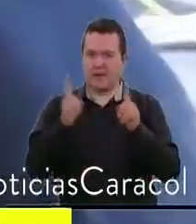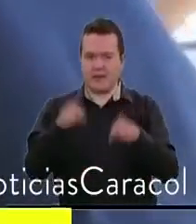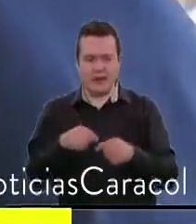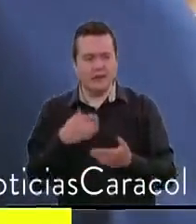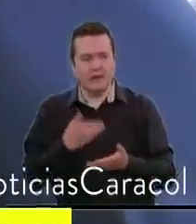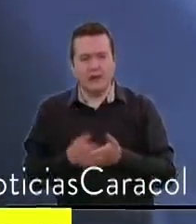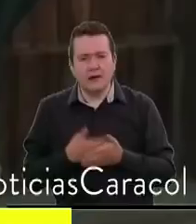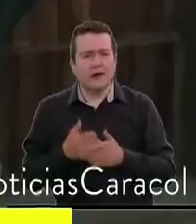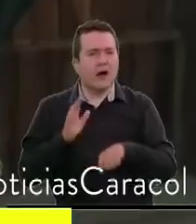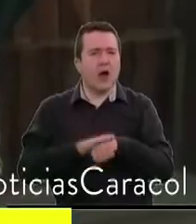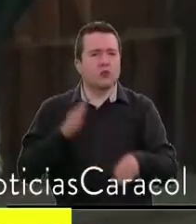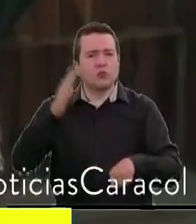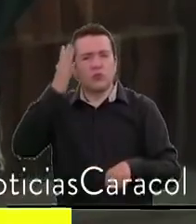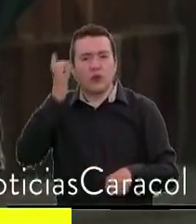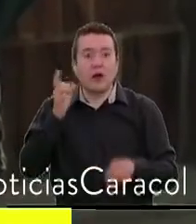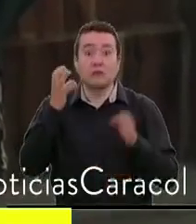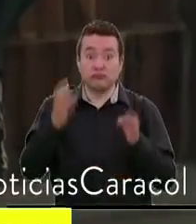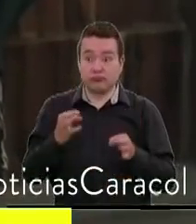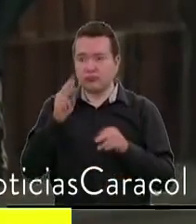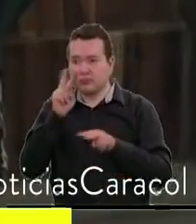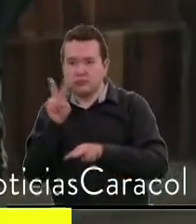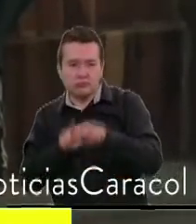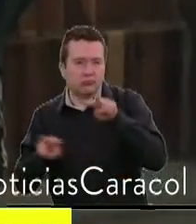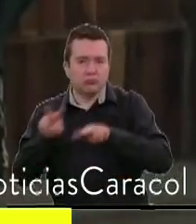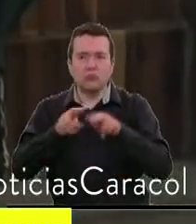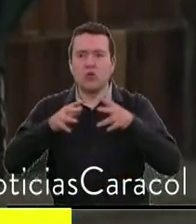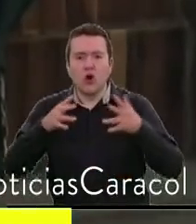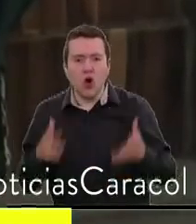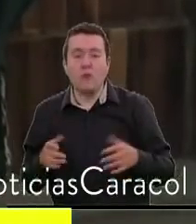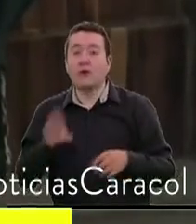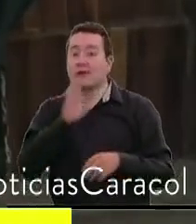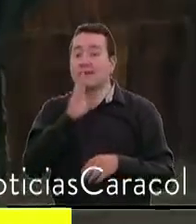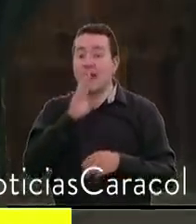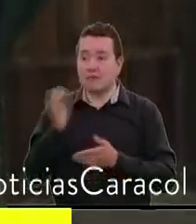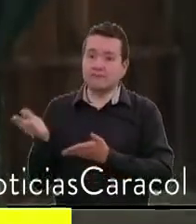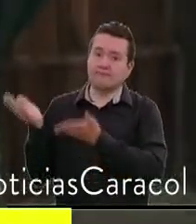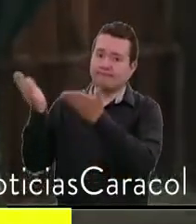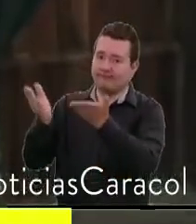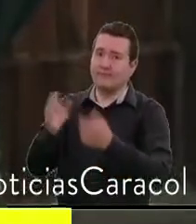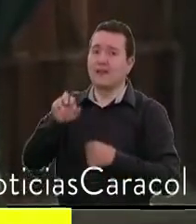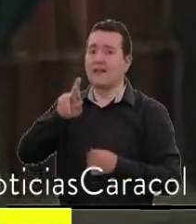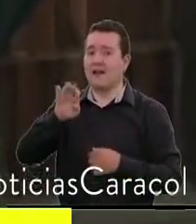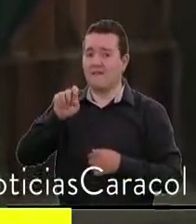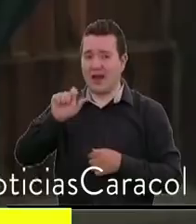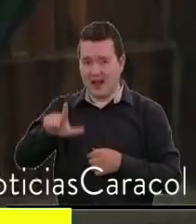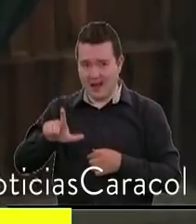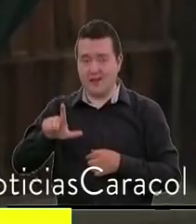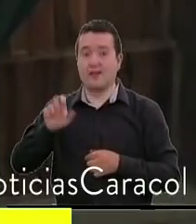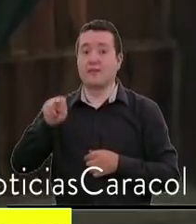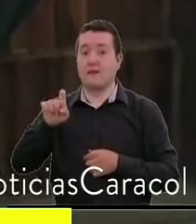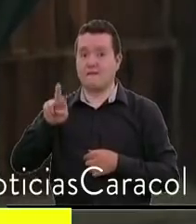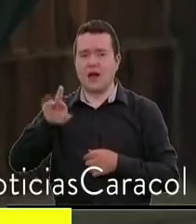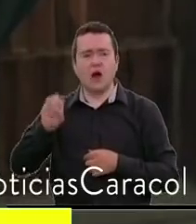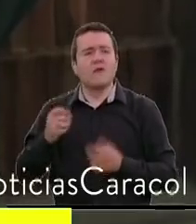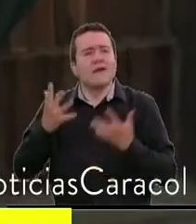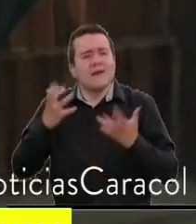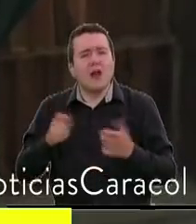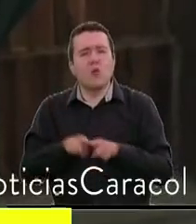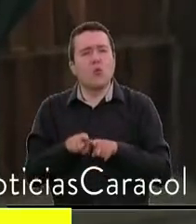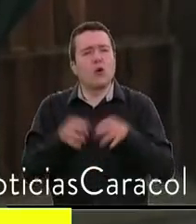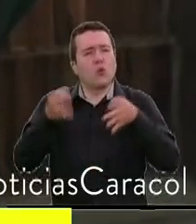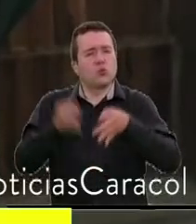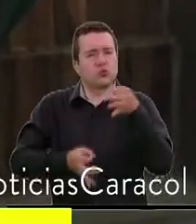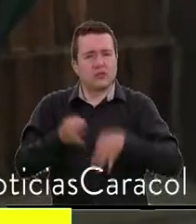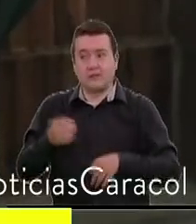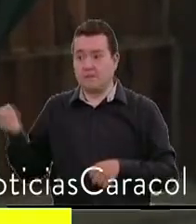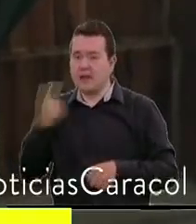espera darle santa sepultura a dos de sus familiares es Rafael Navarro. Entre ellos, se nos ha notificado que será